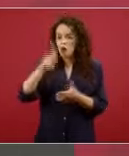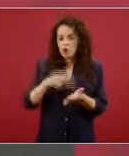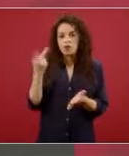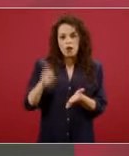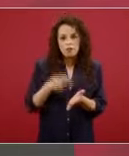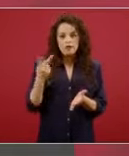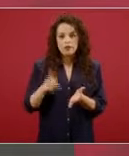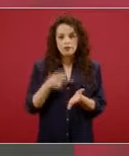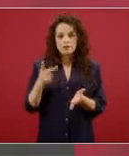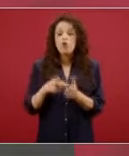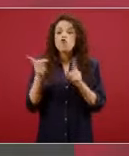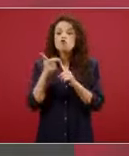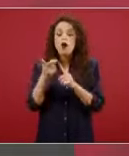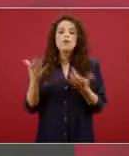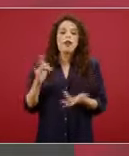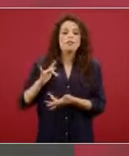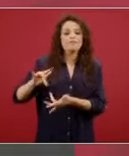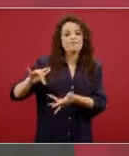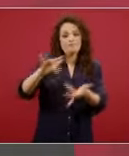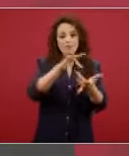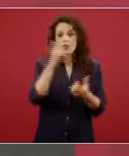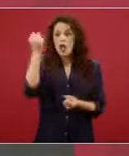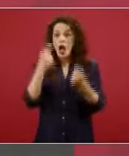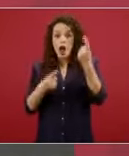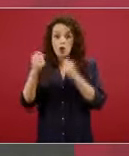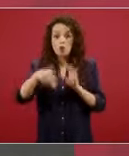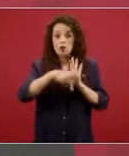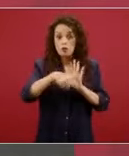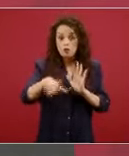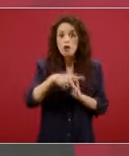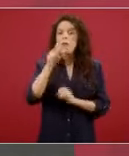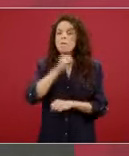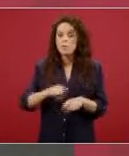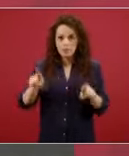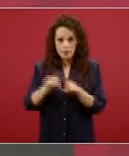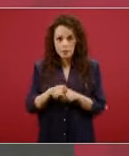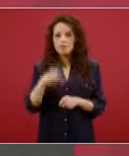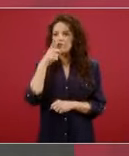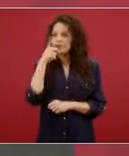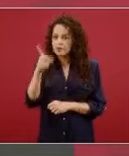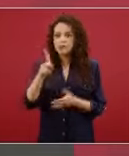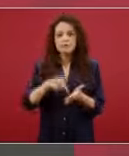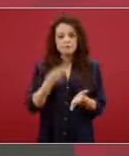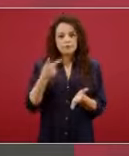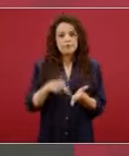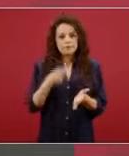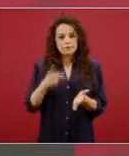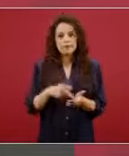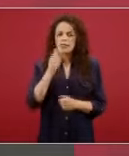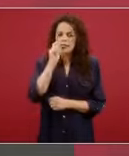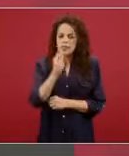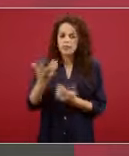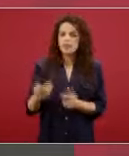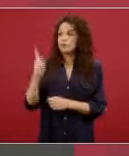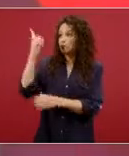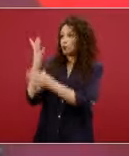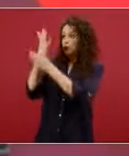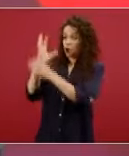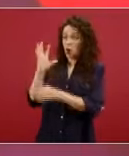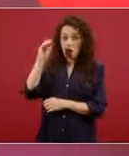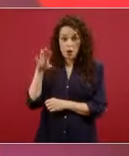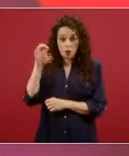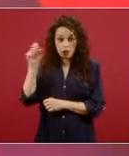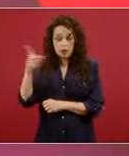repiten en las redes sociales, algunos medios de comunicación que también los repiten, está esta idea de que la Organización Mundial de la Salud